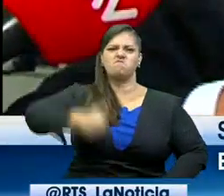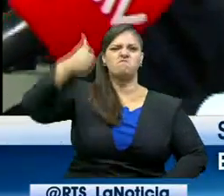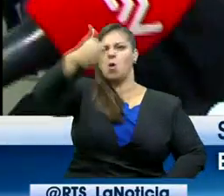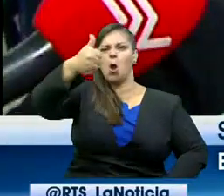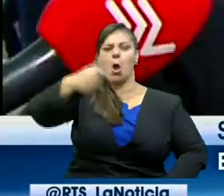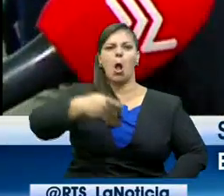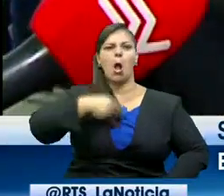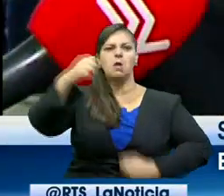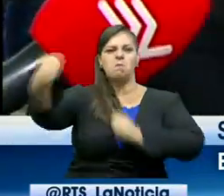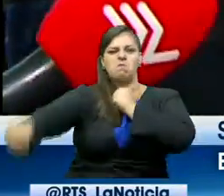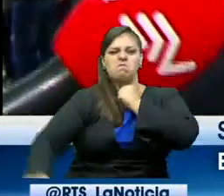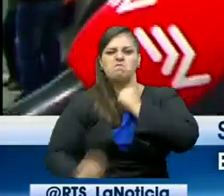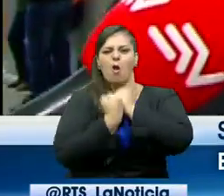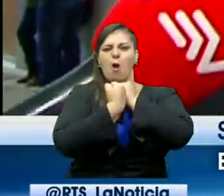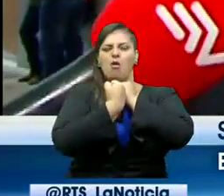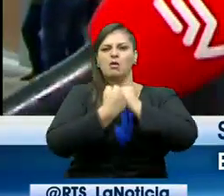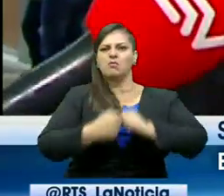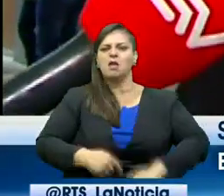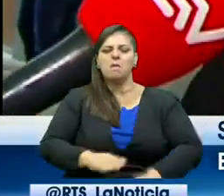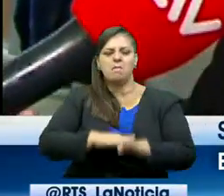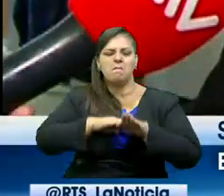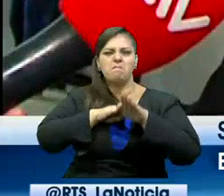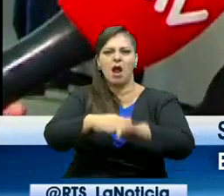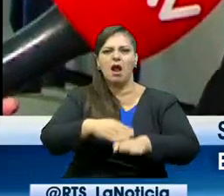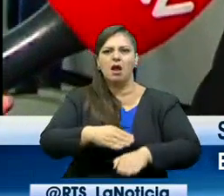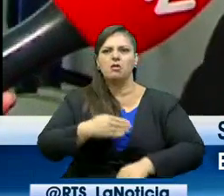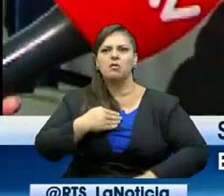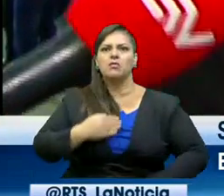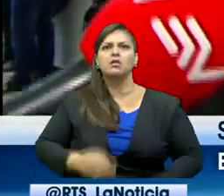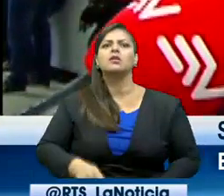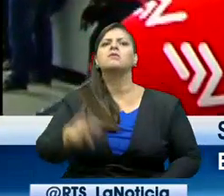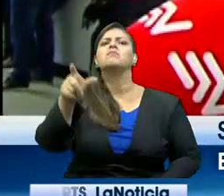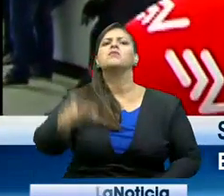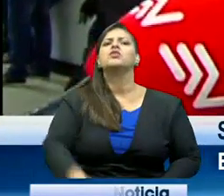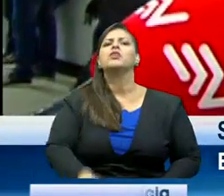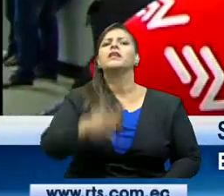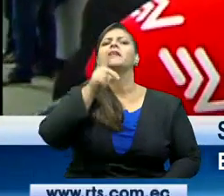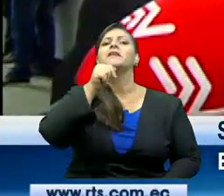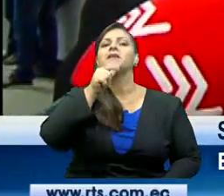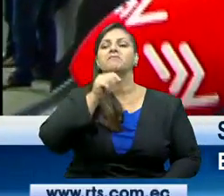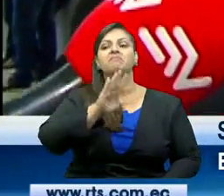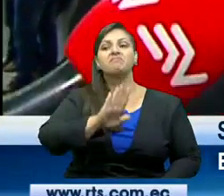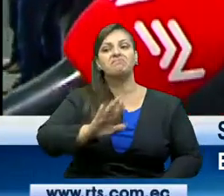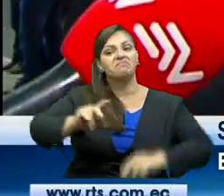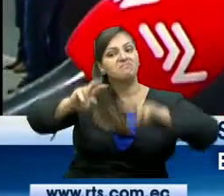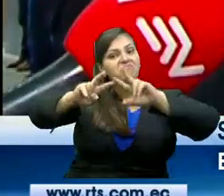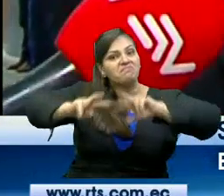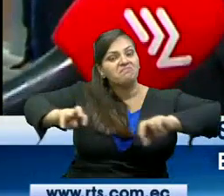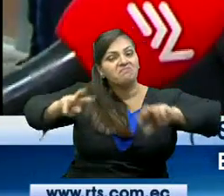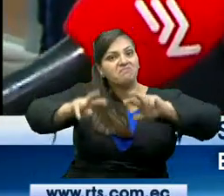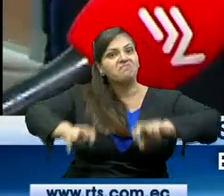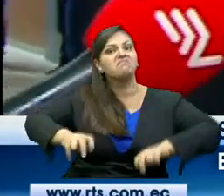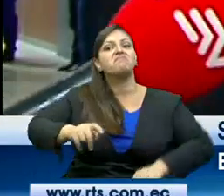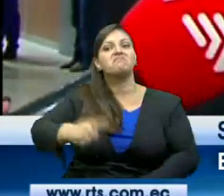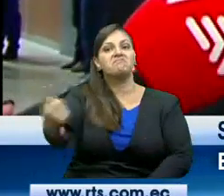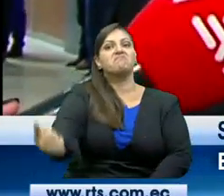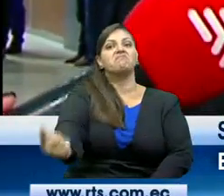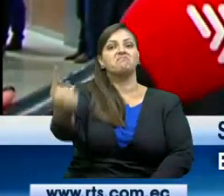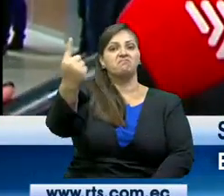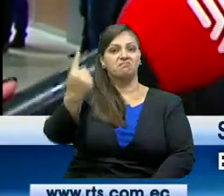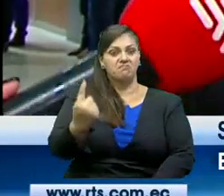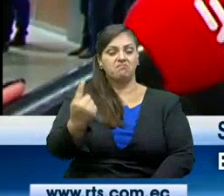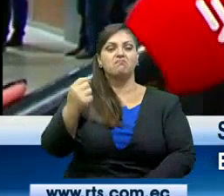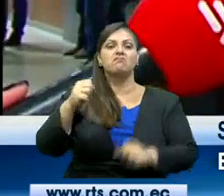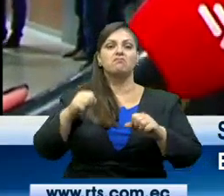la respaldó, el que evitó que ella se quede detenida el día que cometió los hechos, aparezca. Y de esta